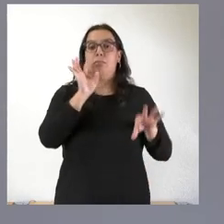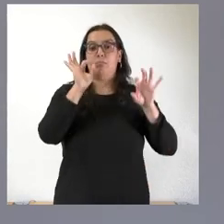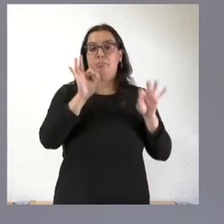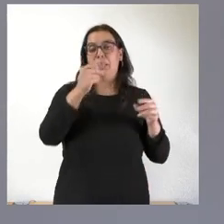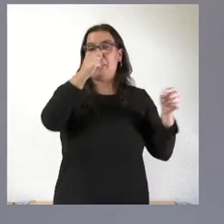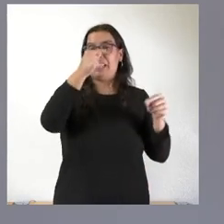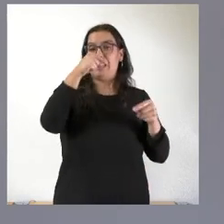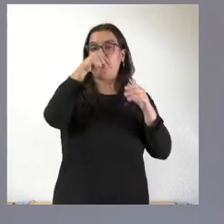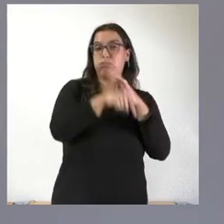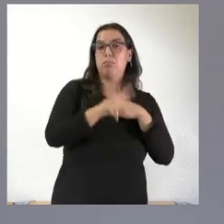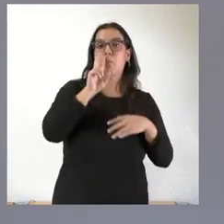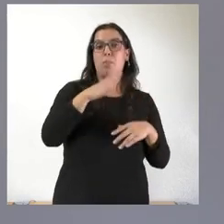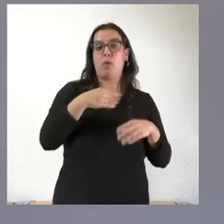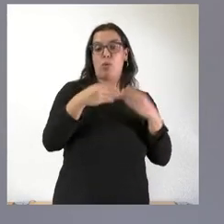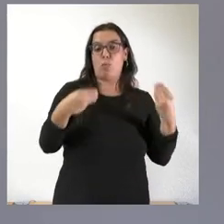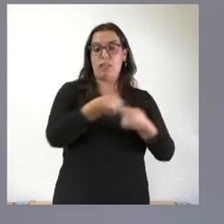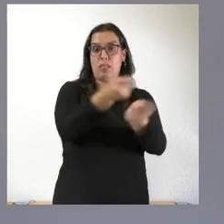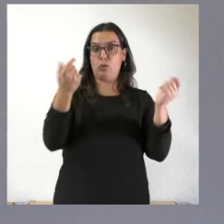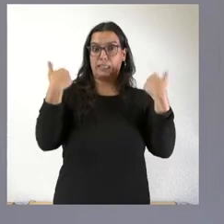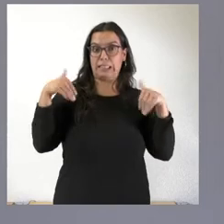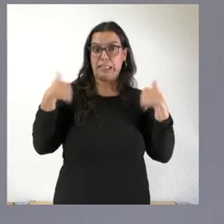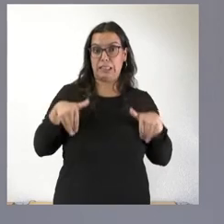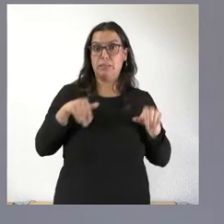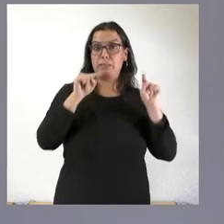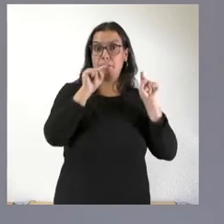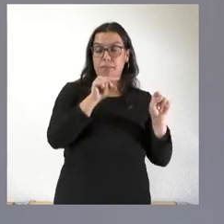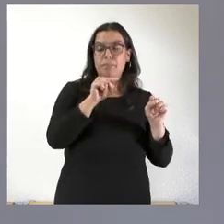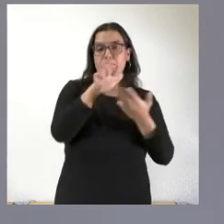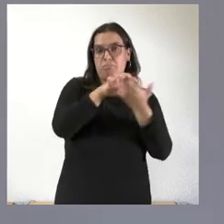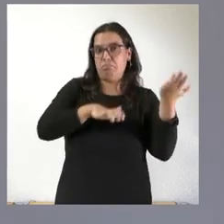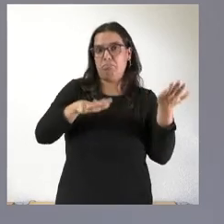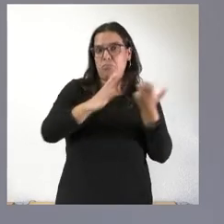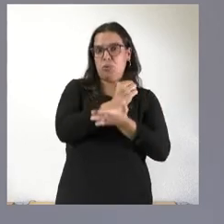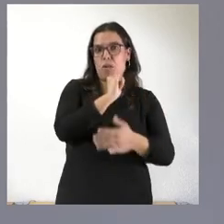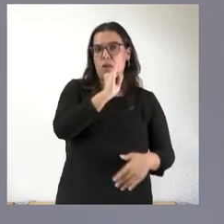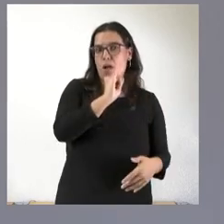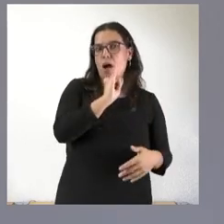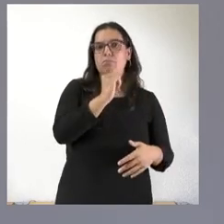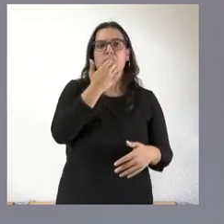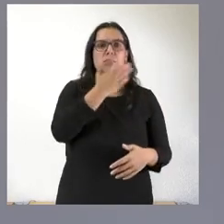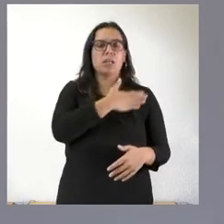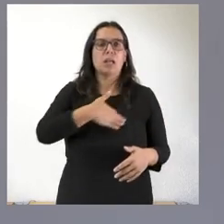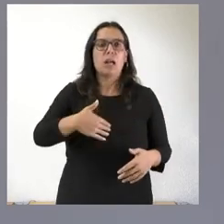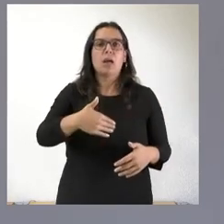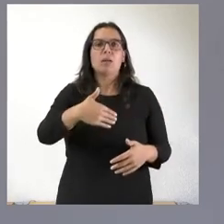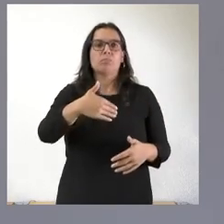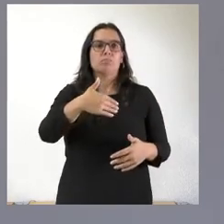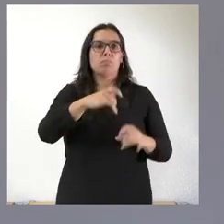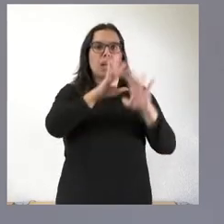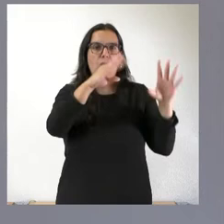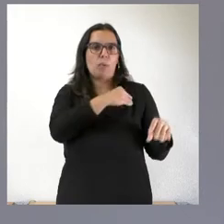detalles en la información que se les ha remitido por escrito y que estamos pues a su disposición por si desean cualquier